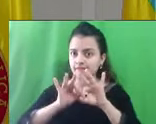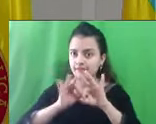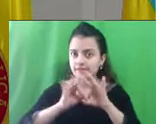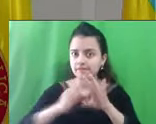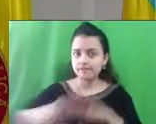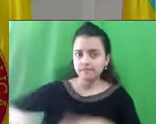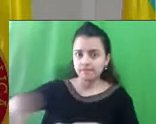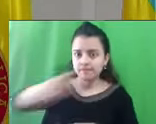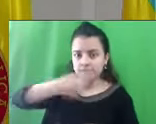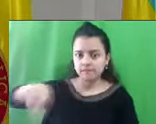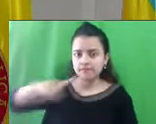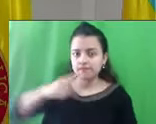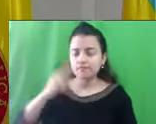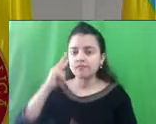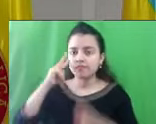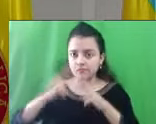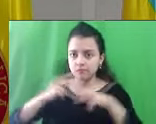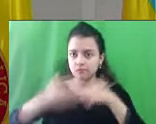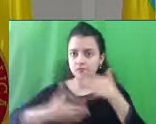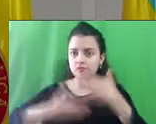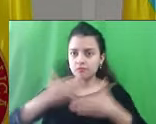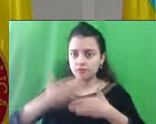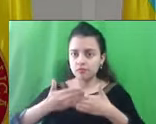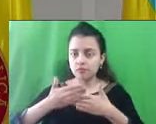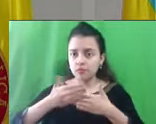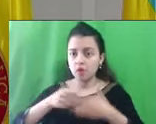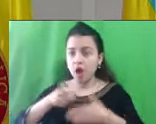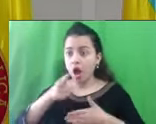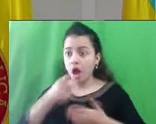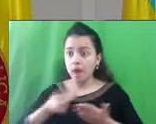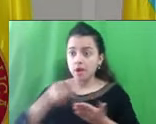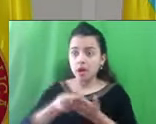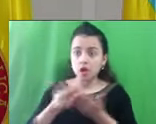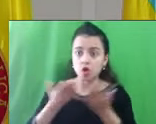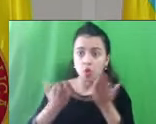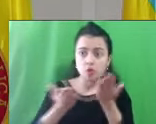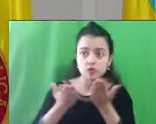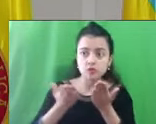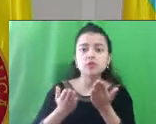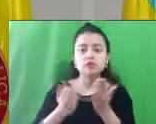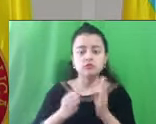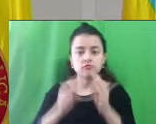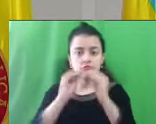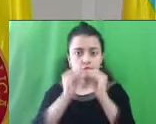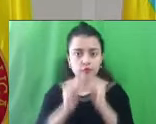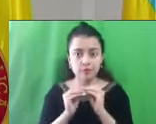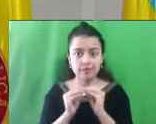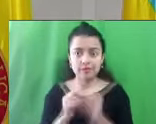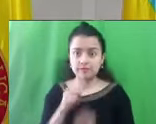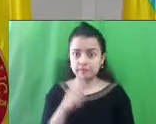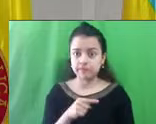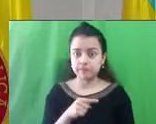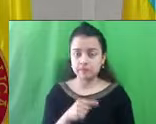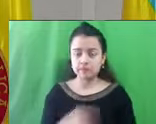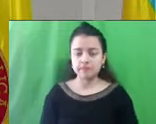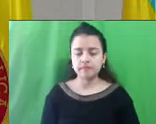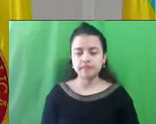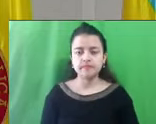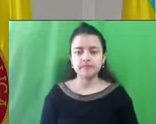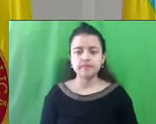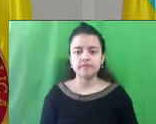puedan pagar o llegar a su buen recaudo. Continuamos con el subgerente de mercadeo y